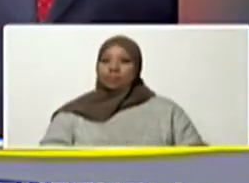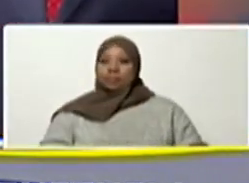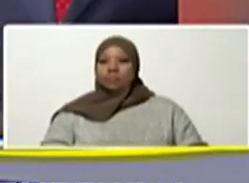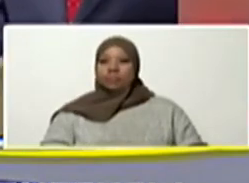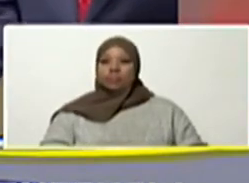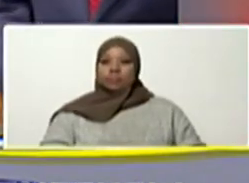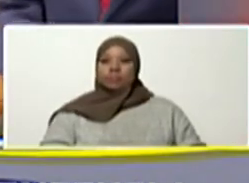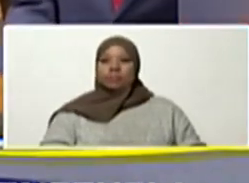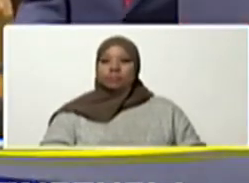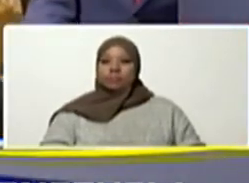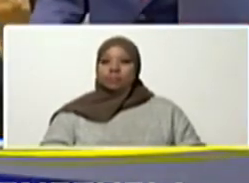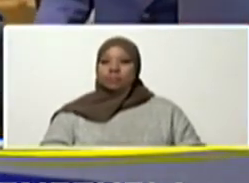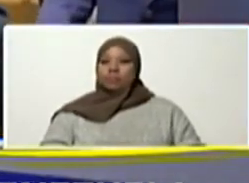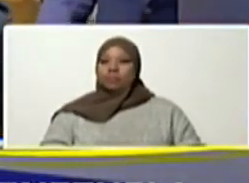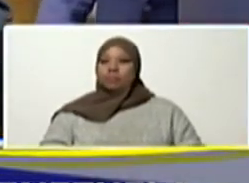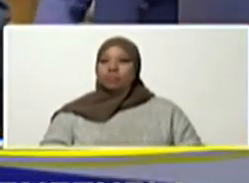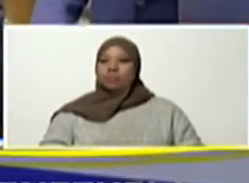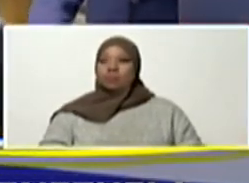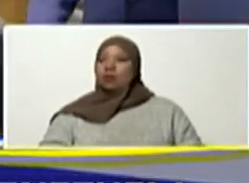Nos fuimos